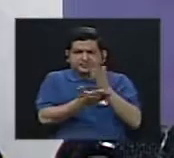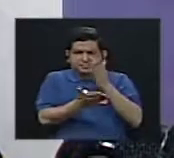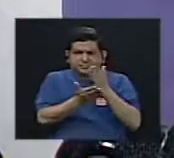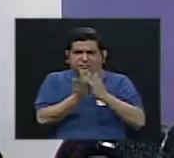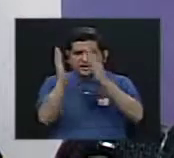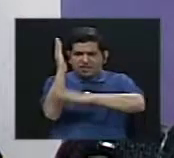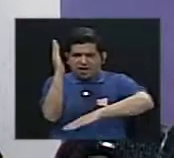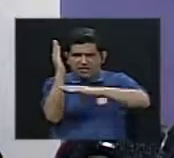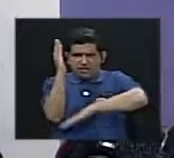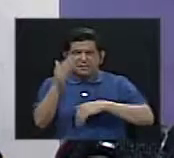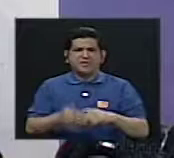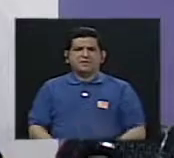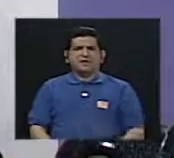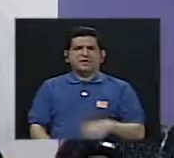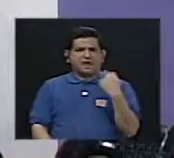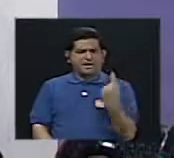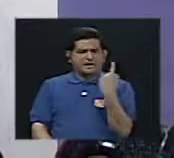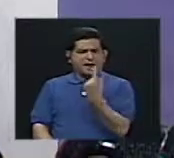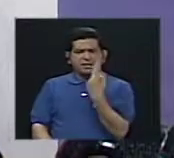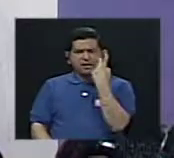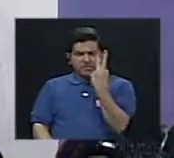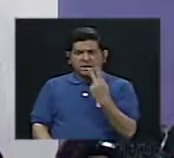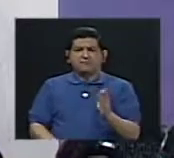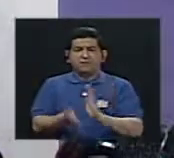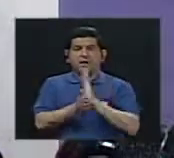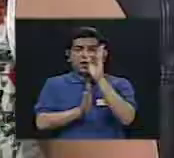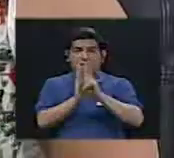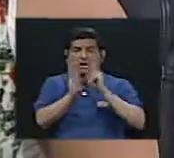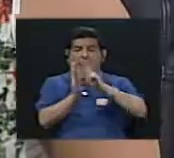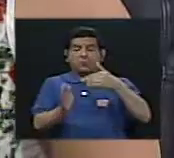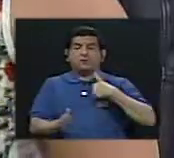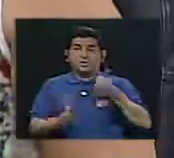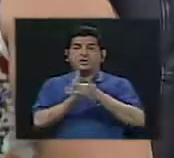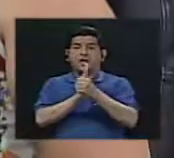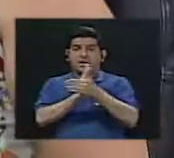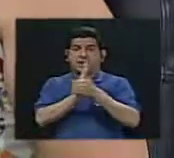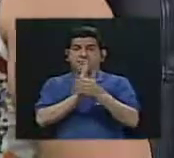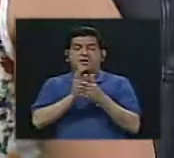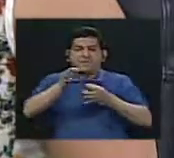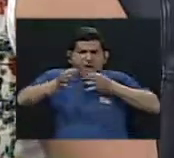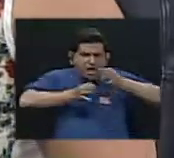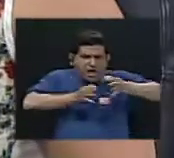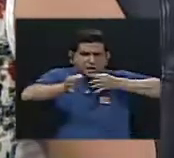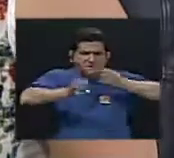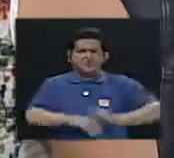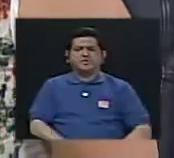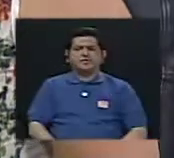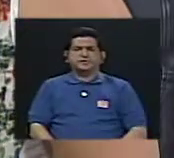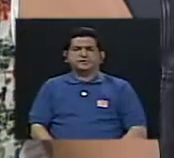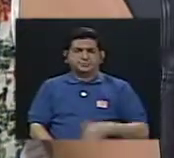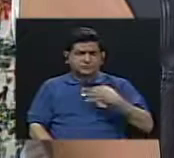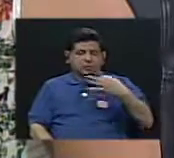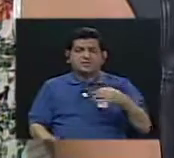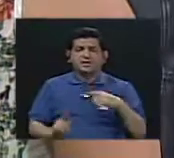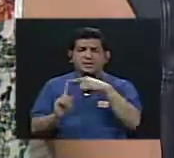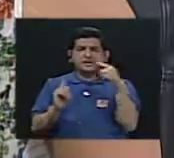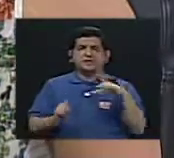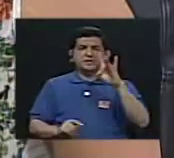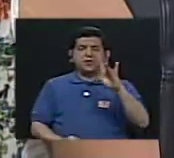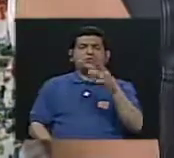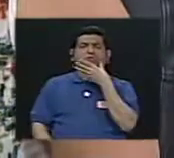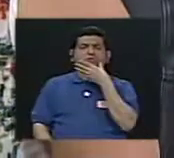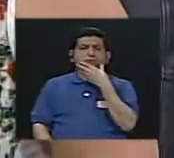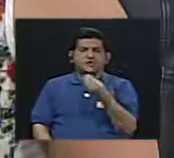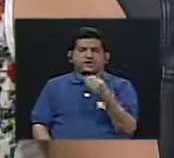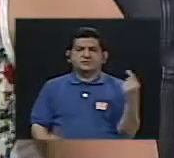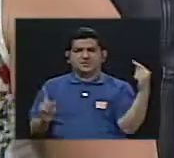vemos después una por una. Y bueno, el documental tiene una gran virtud en cuanto a que nos va explicando día a día, desde el Día de la Purísima, desde el 8 de diciembre, cómo